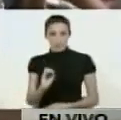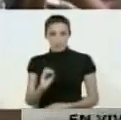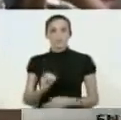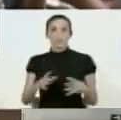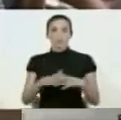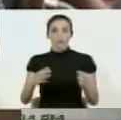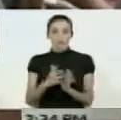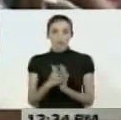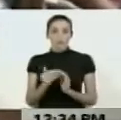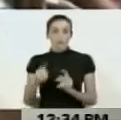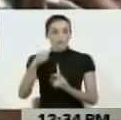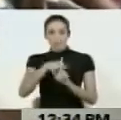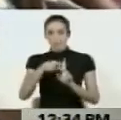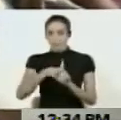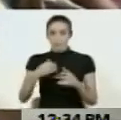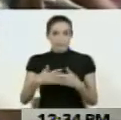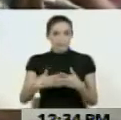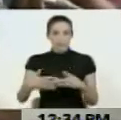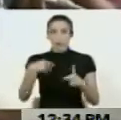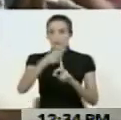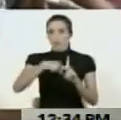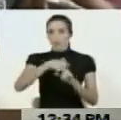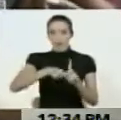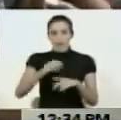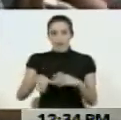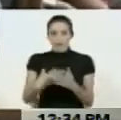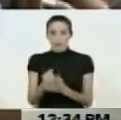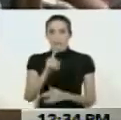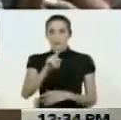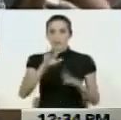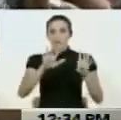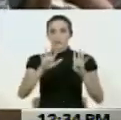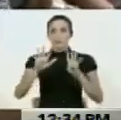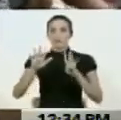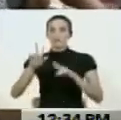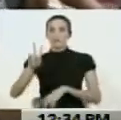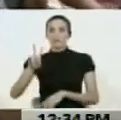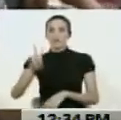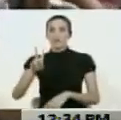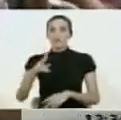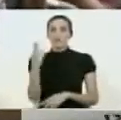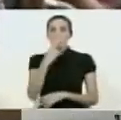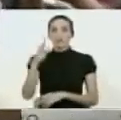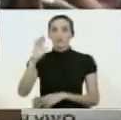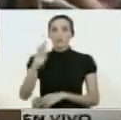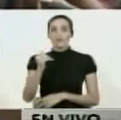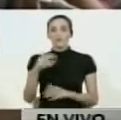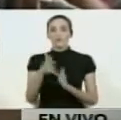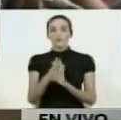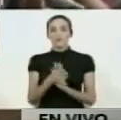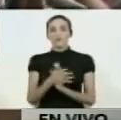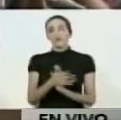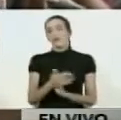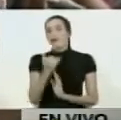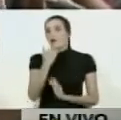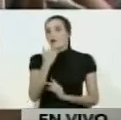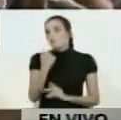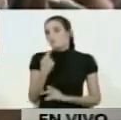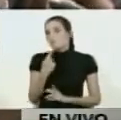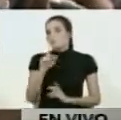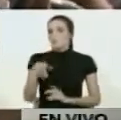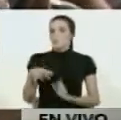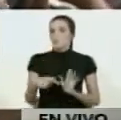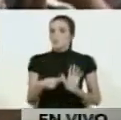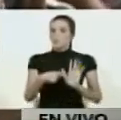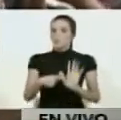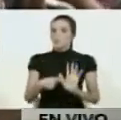ese periodo de lucha que lleva hasta 1982 con el juramento del Samán de Güere. Es lo que se está